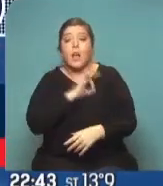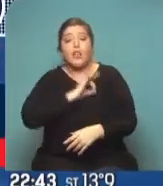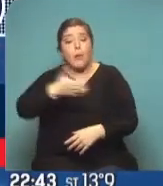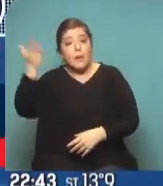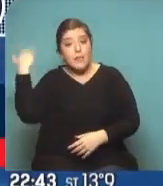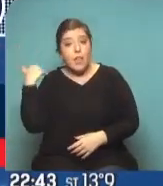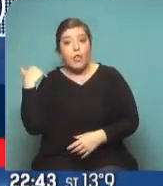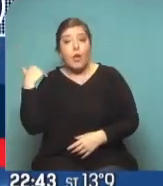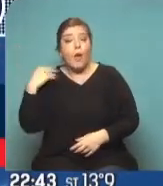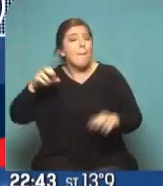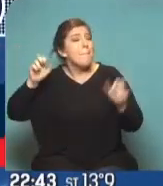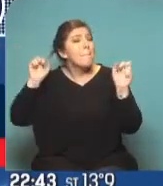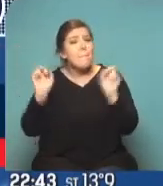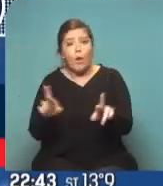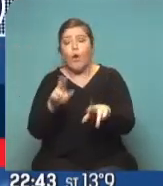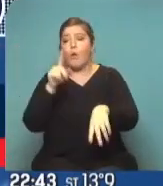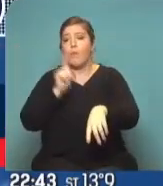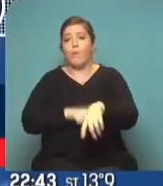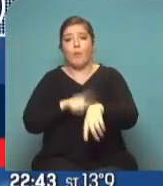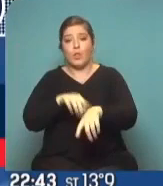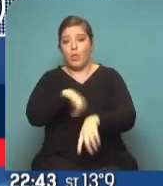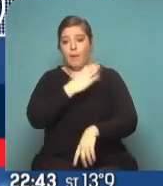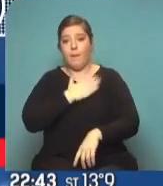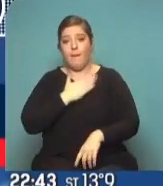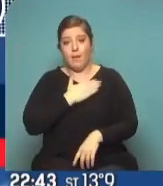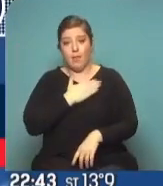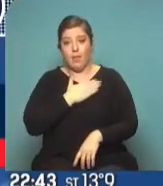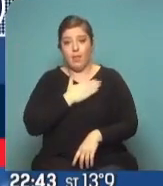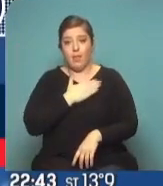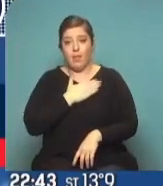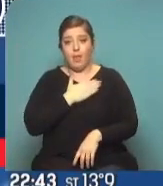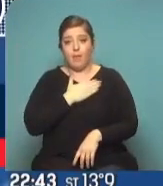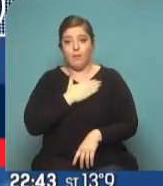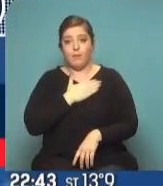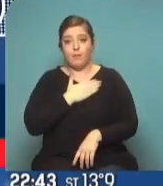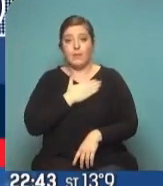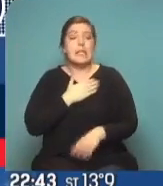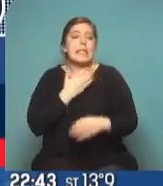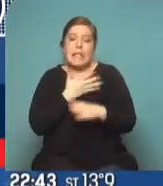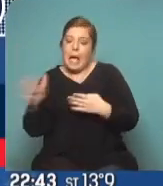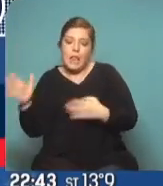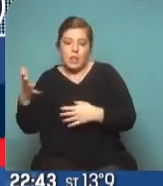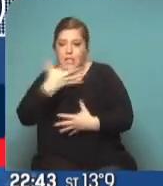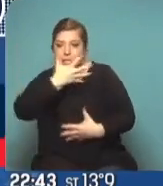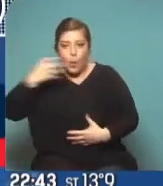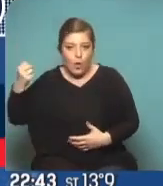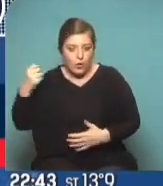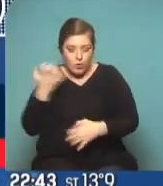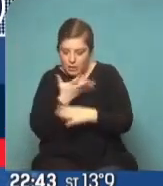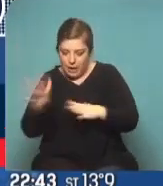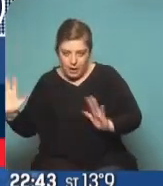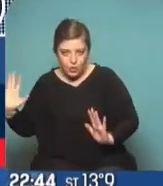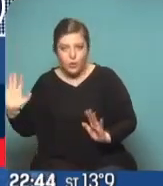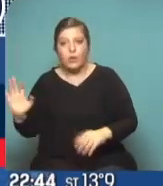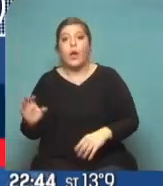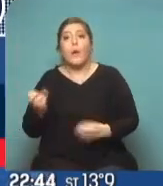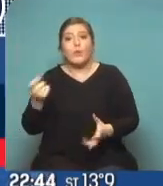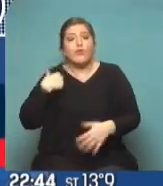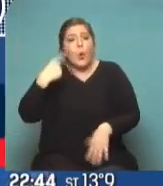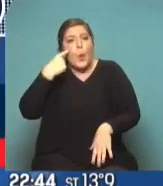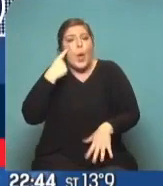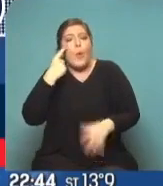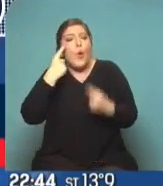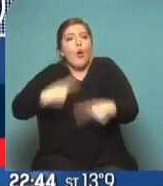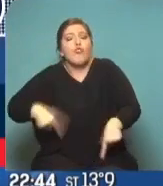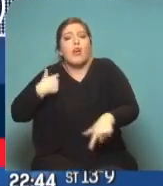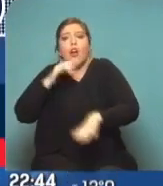el peor momento de mi vida, excluyendo el secuestro. Porque vivo las cosas con mucha responsabilidad. Yo soy una persona